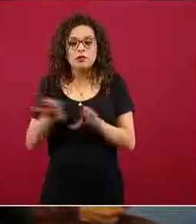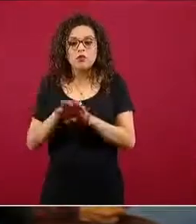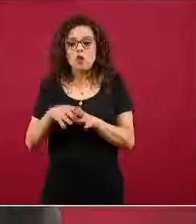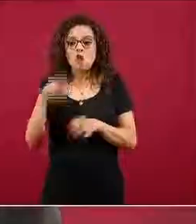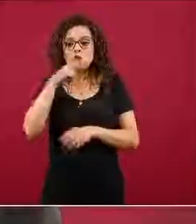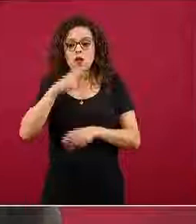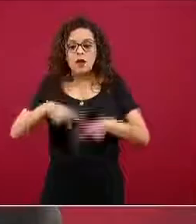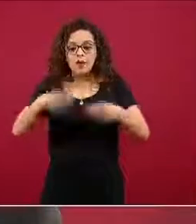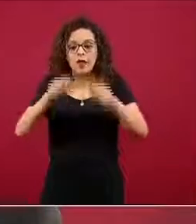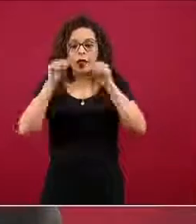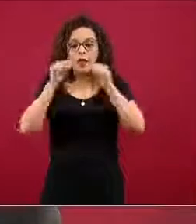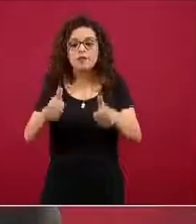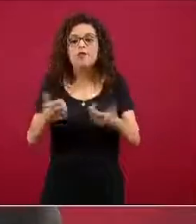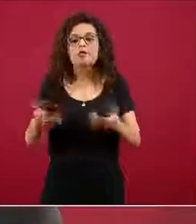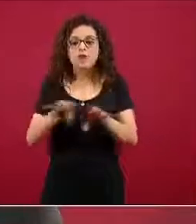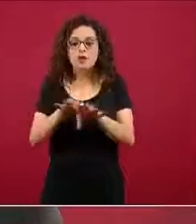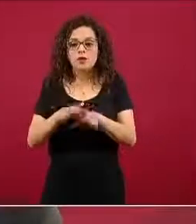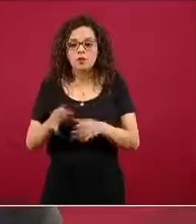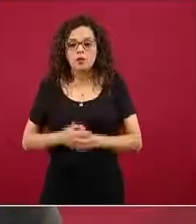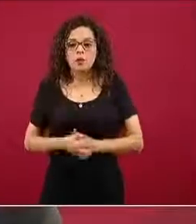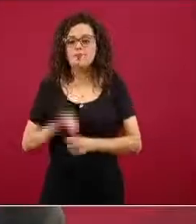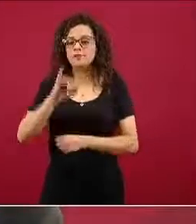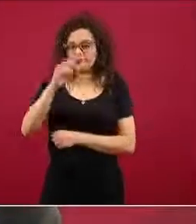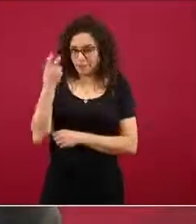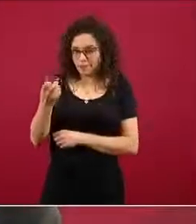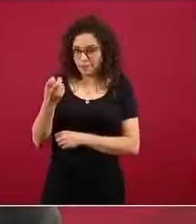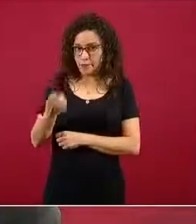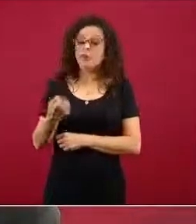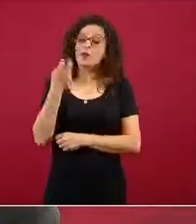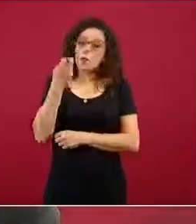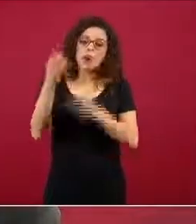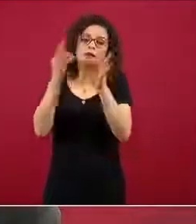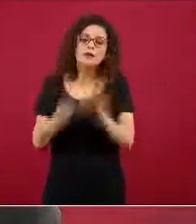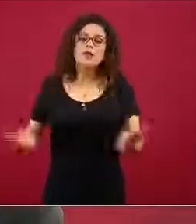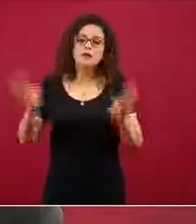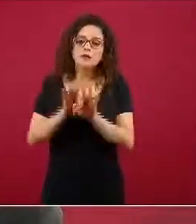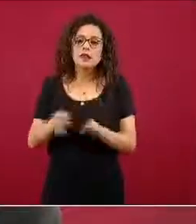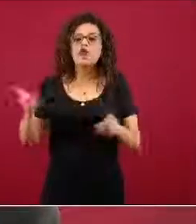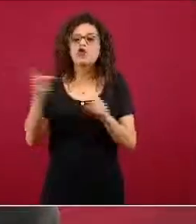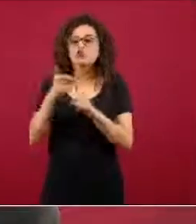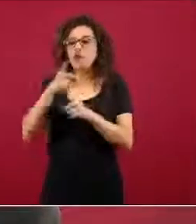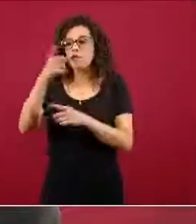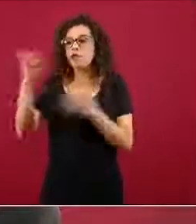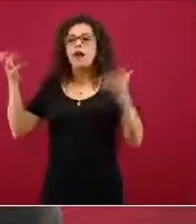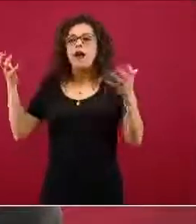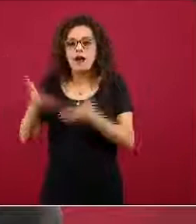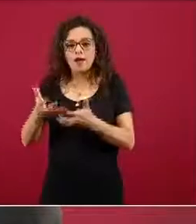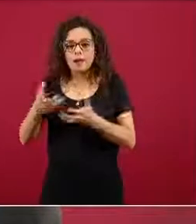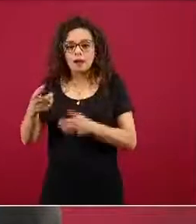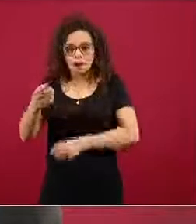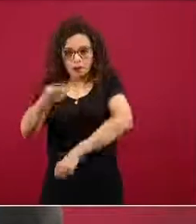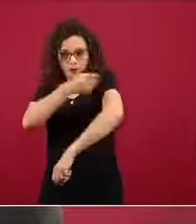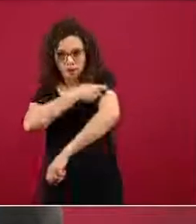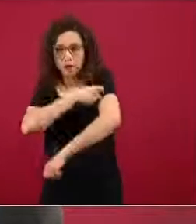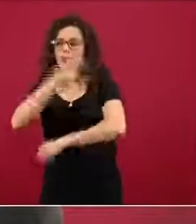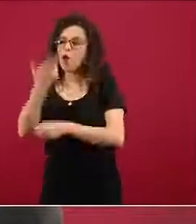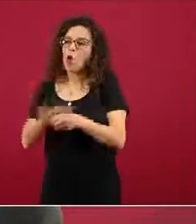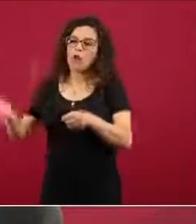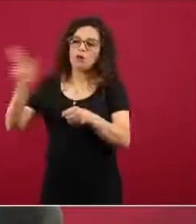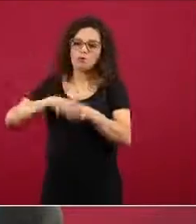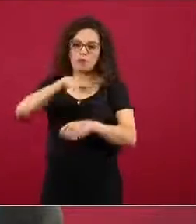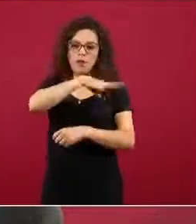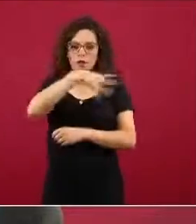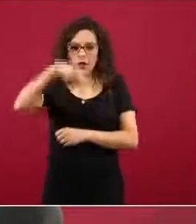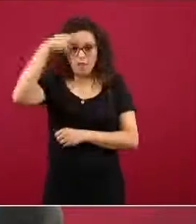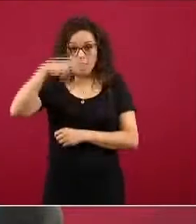Así es. Esta es la ventaja de arrancar precisamente en hospitales, y el Hospital General de México está en total